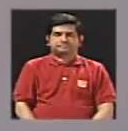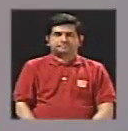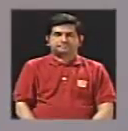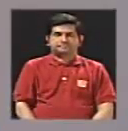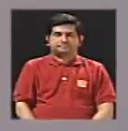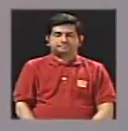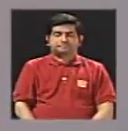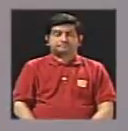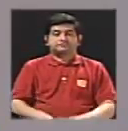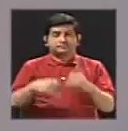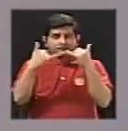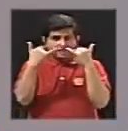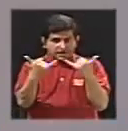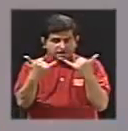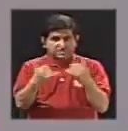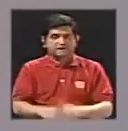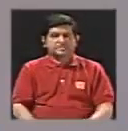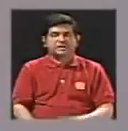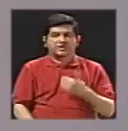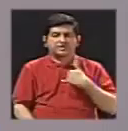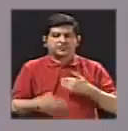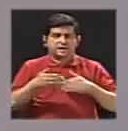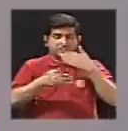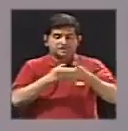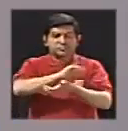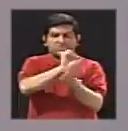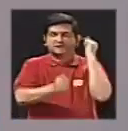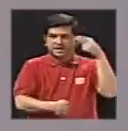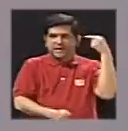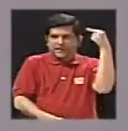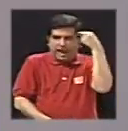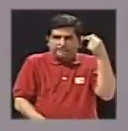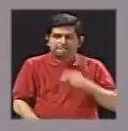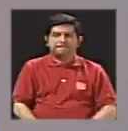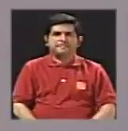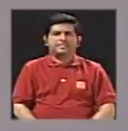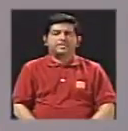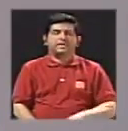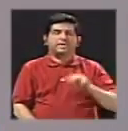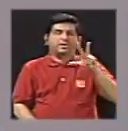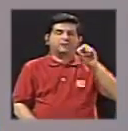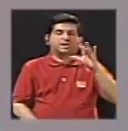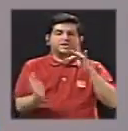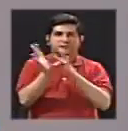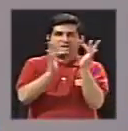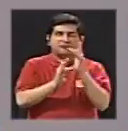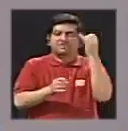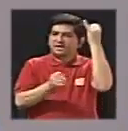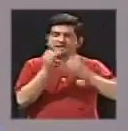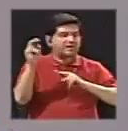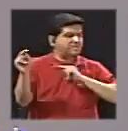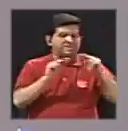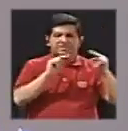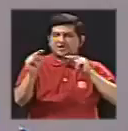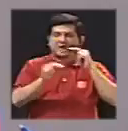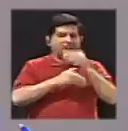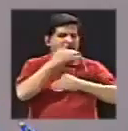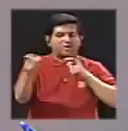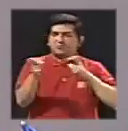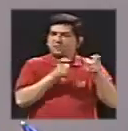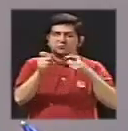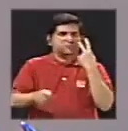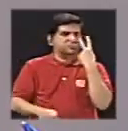y aquí pasó el traspaso de poderes. Nosotros el 30 de abril dimos por agotada la negociación administrativa, no se